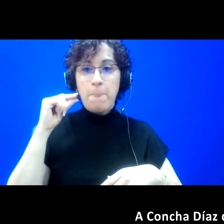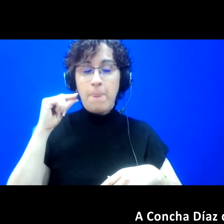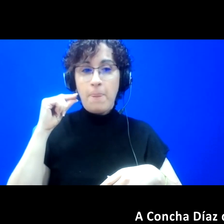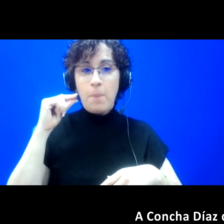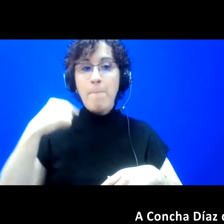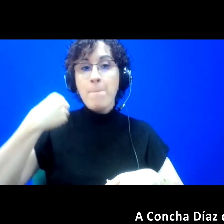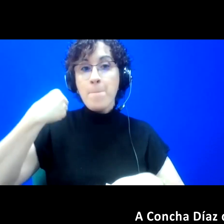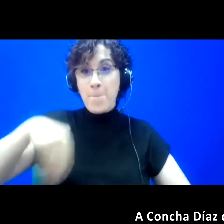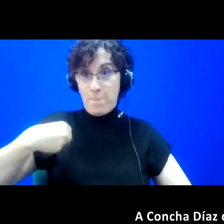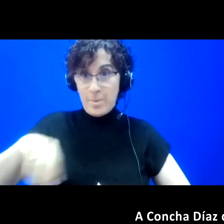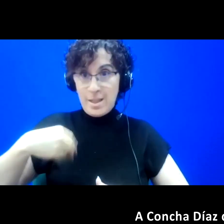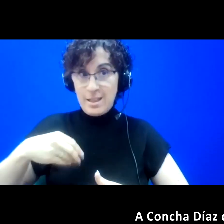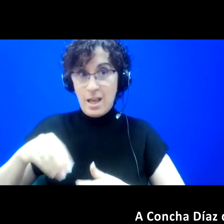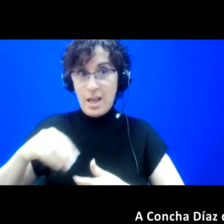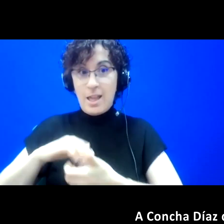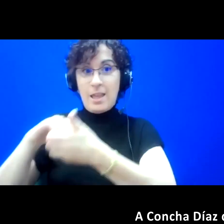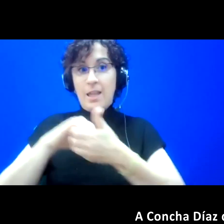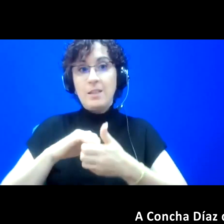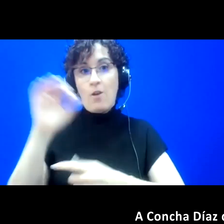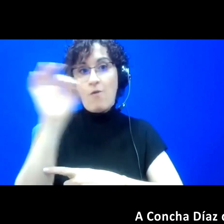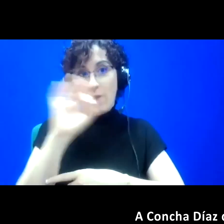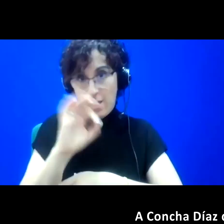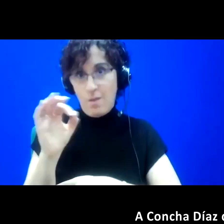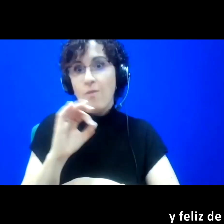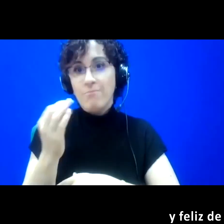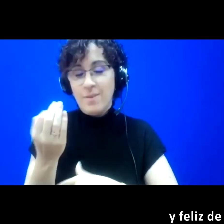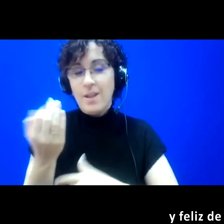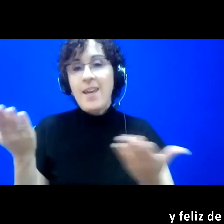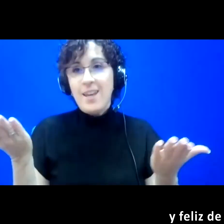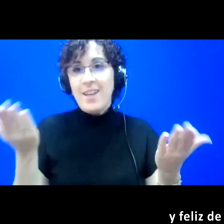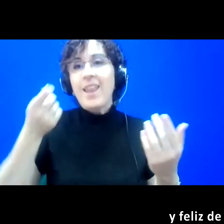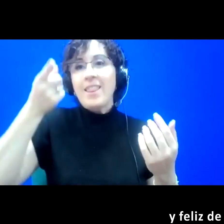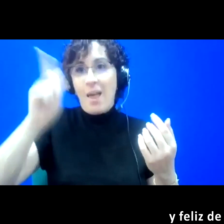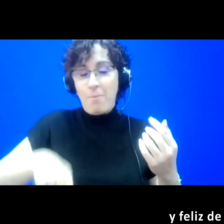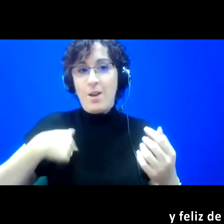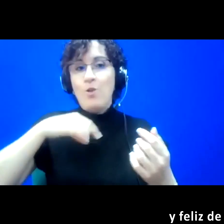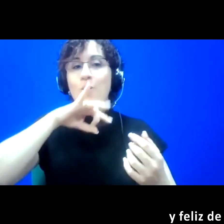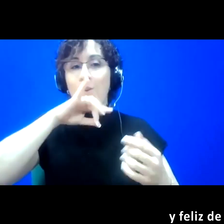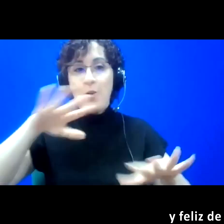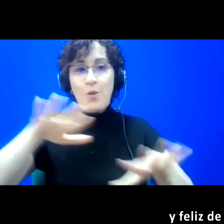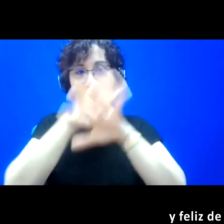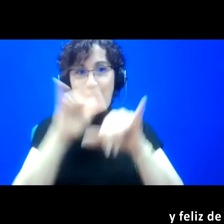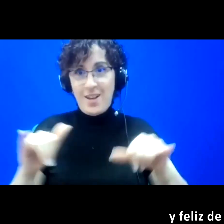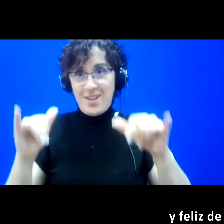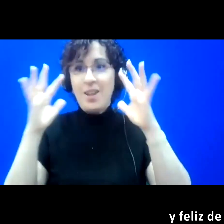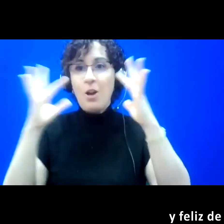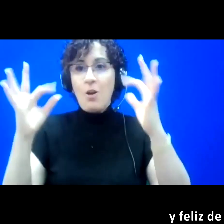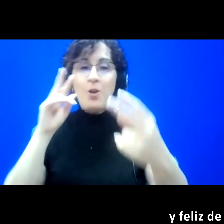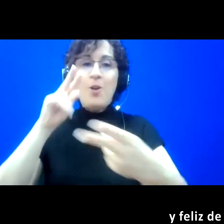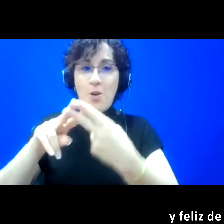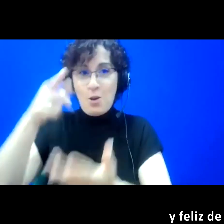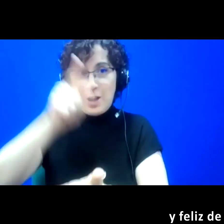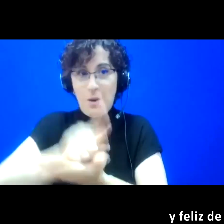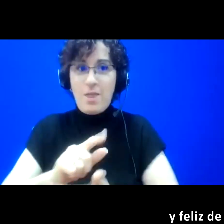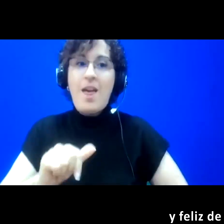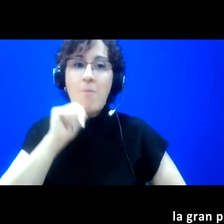presidenta de la CNSE y su fundación, y, como no, feliz de ver otra vez a Mariluz Esteban Saiz, que